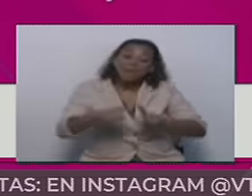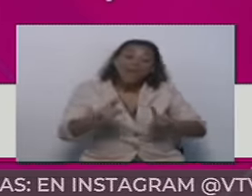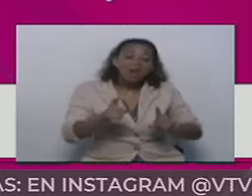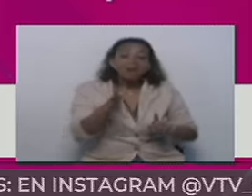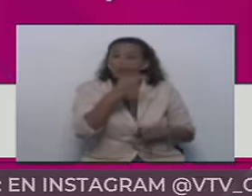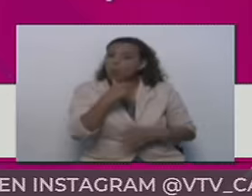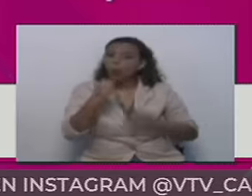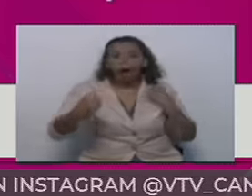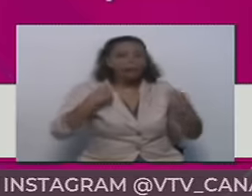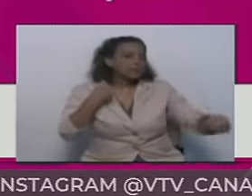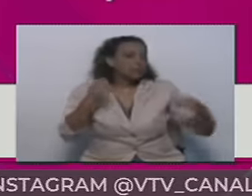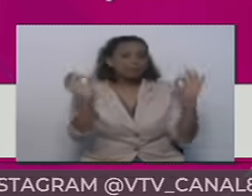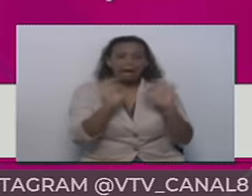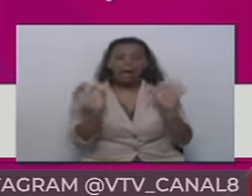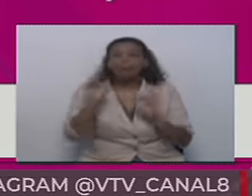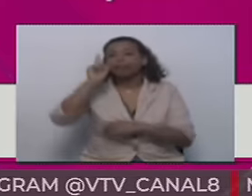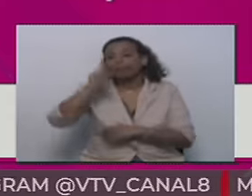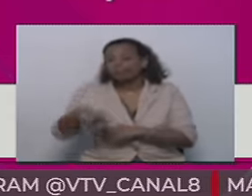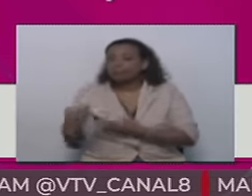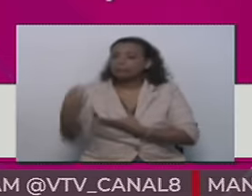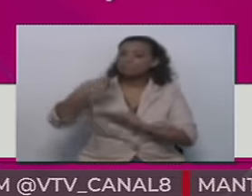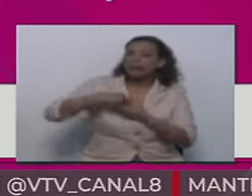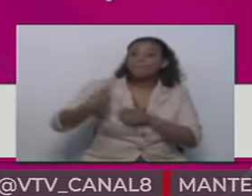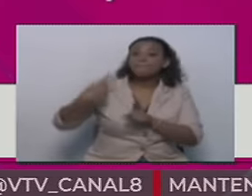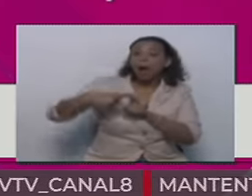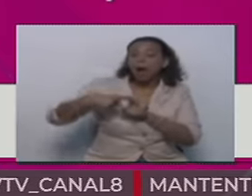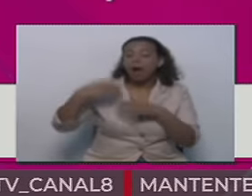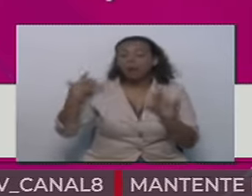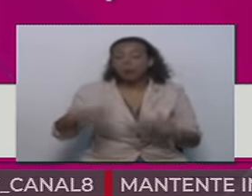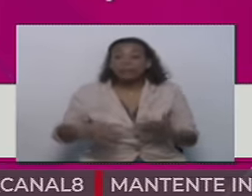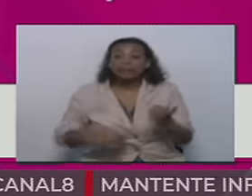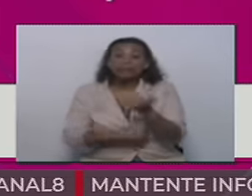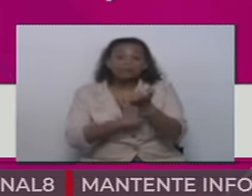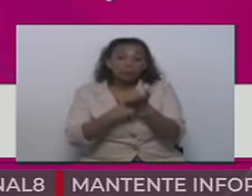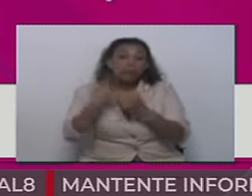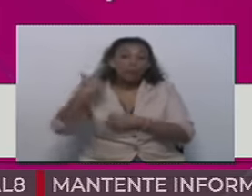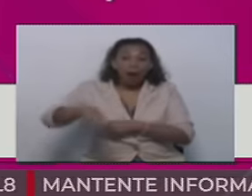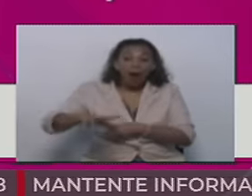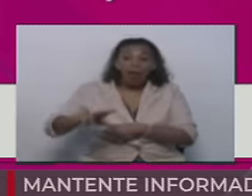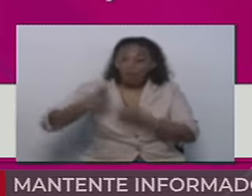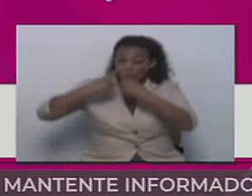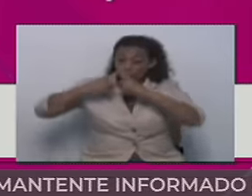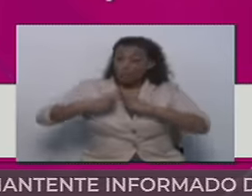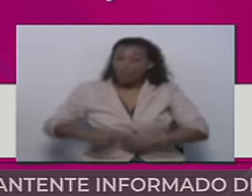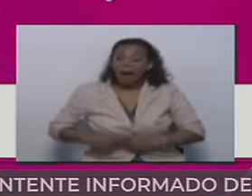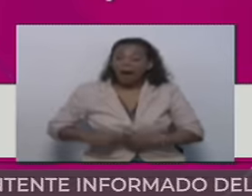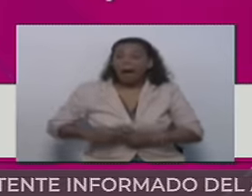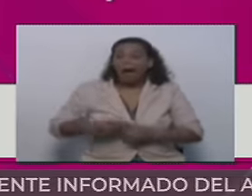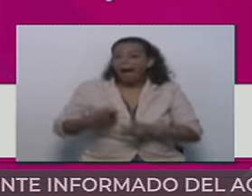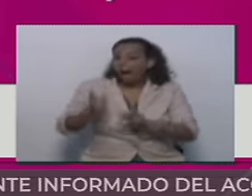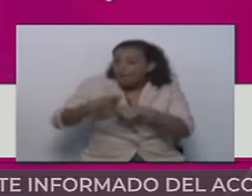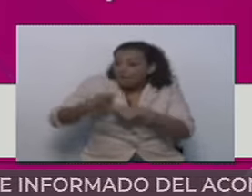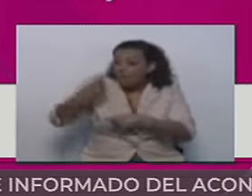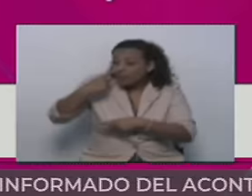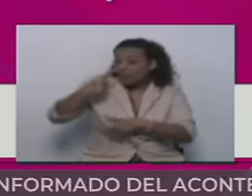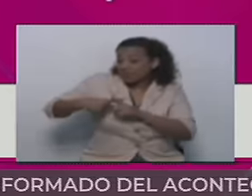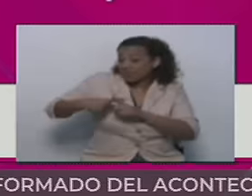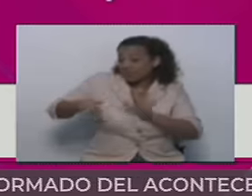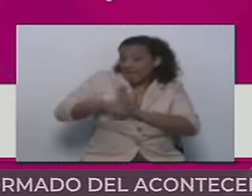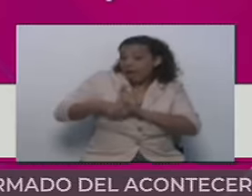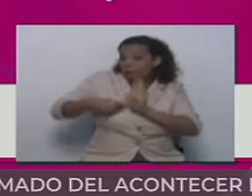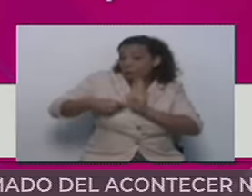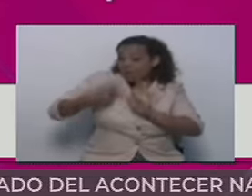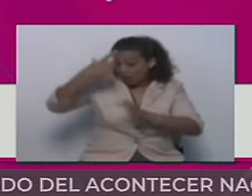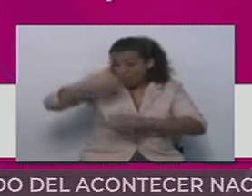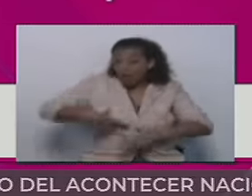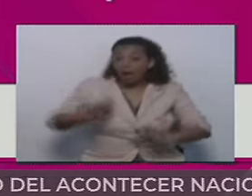y con menos actividades deportivas. Entonces, todo esto favorece, por supuesto, una condición de negativa para